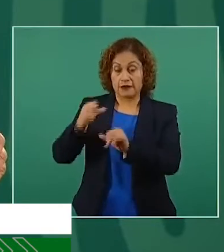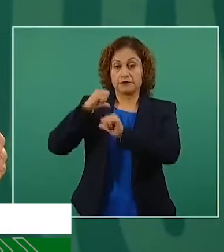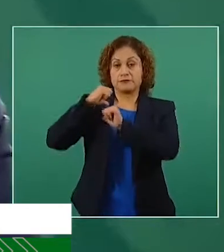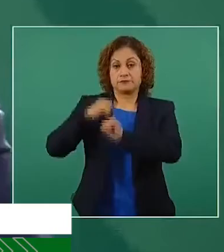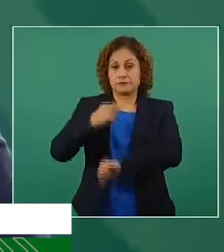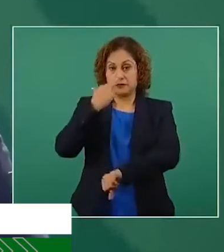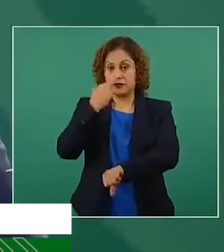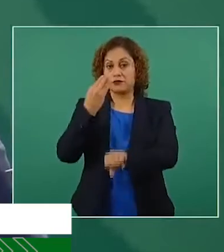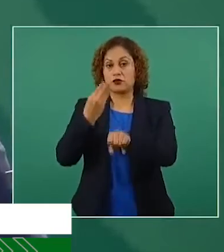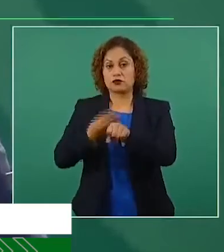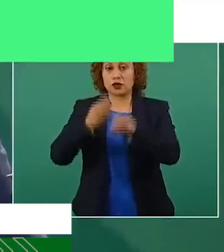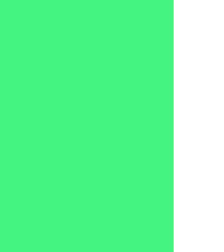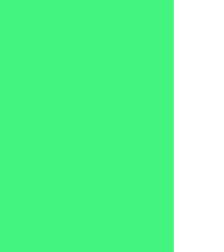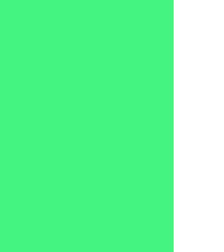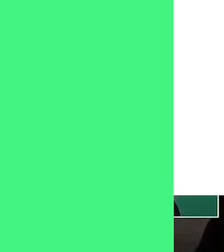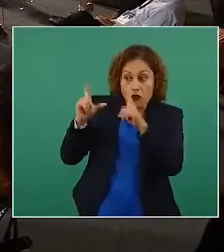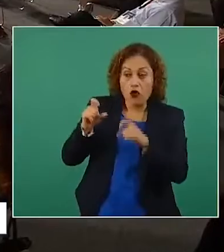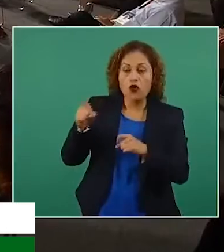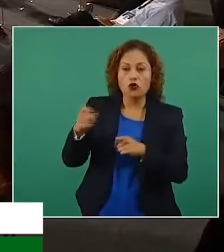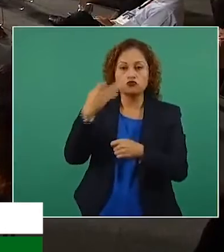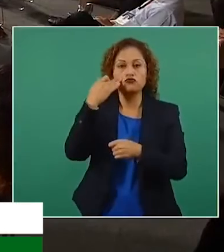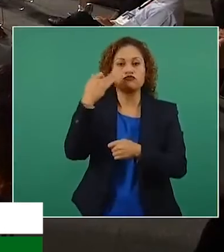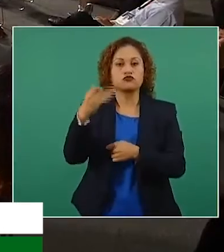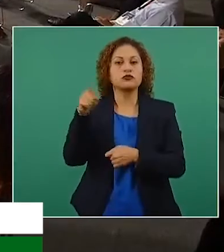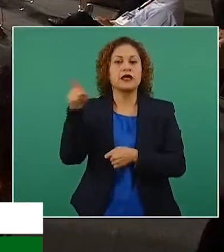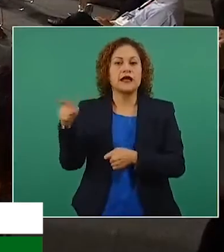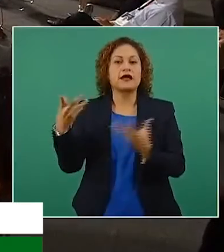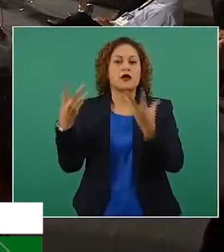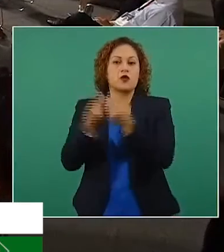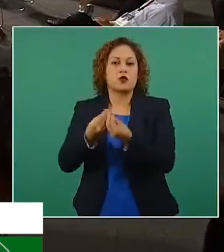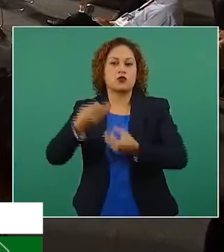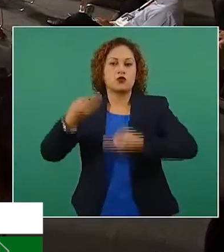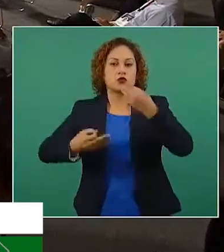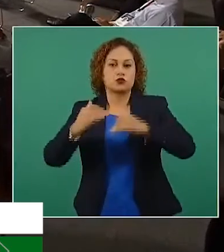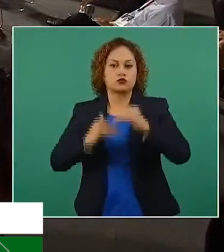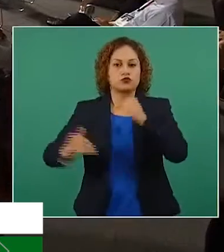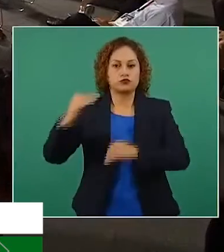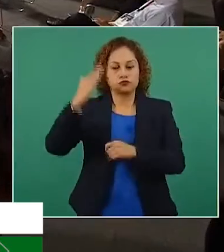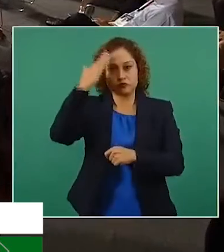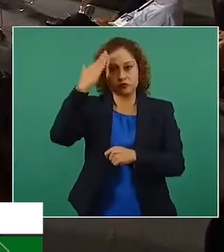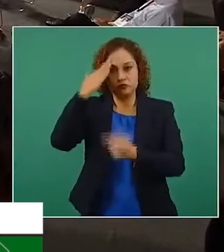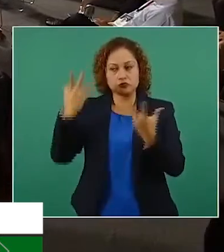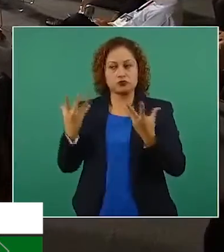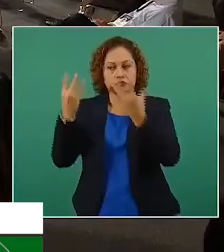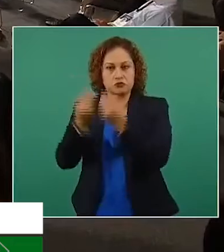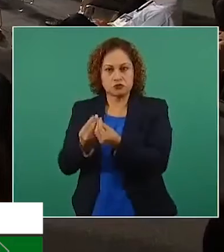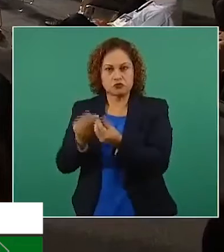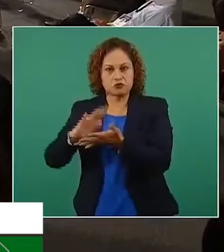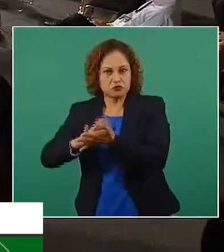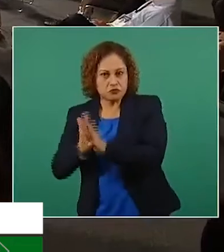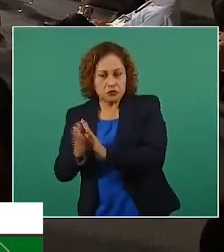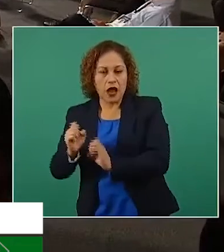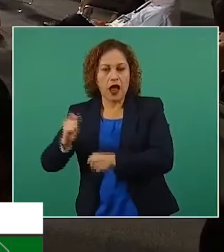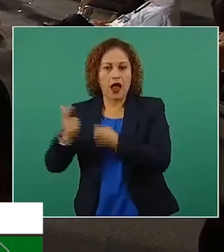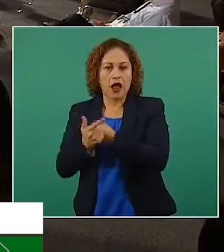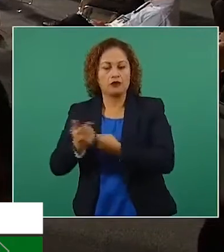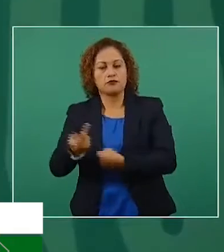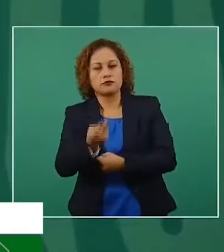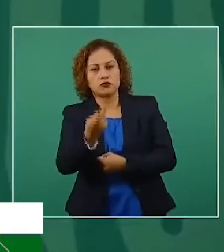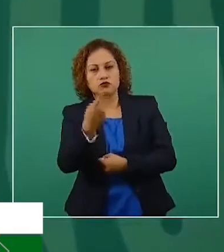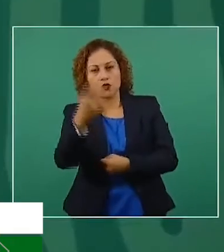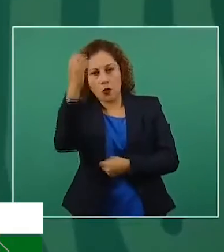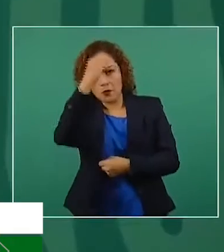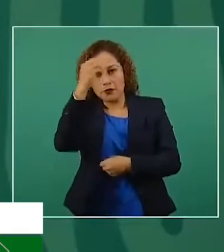que intervenir en estos casos. El jefe del Ejecutivo reiteró que su gobierno está abierto a que haya observadores en las